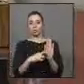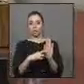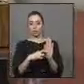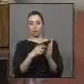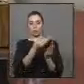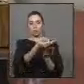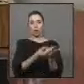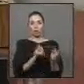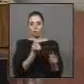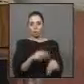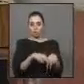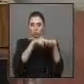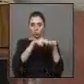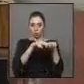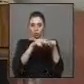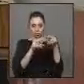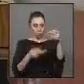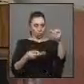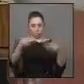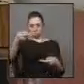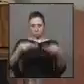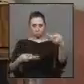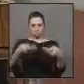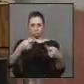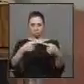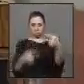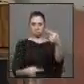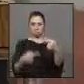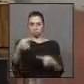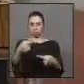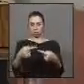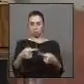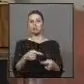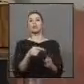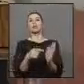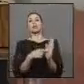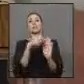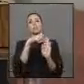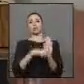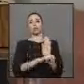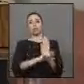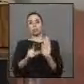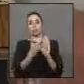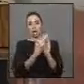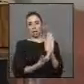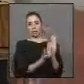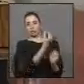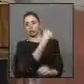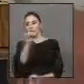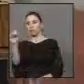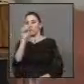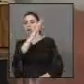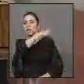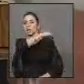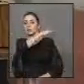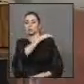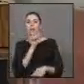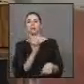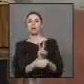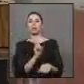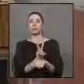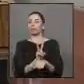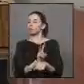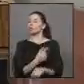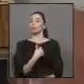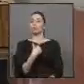para financiarlo tampoco cuadran. En definitiva, un proyecto mal planteado y de espalda a los profesores. Por lo tanto,